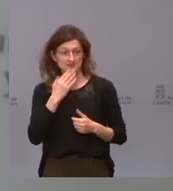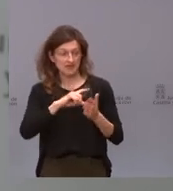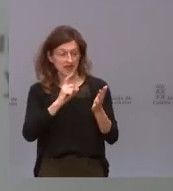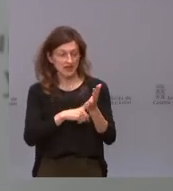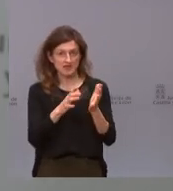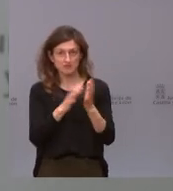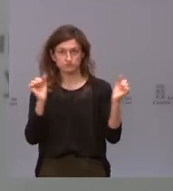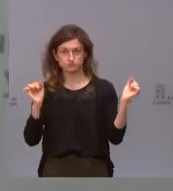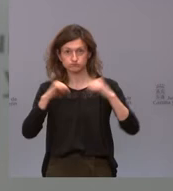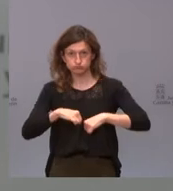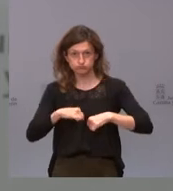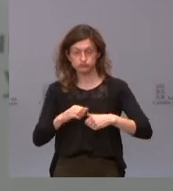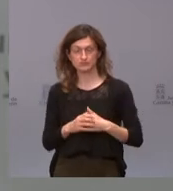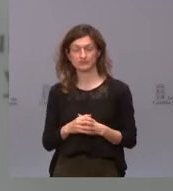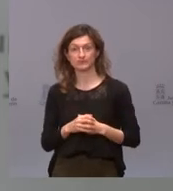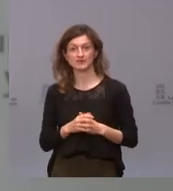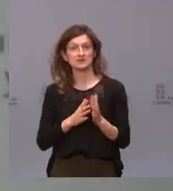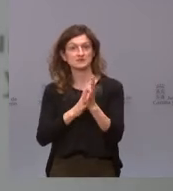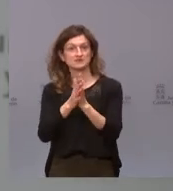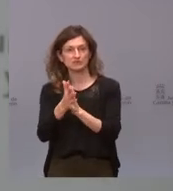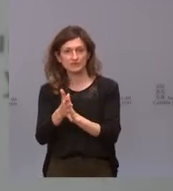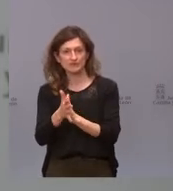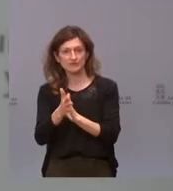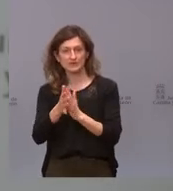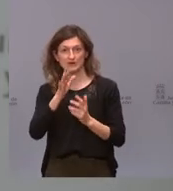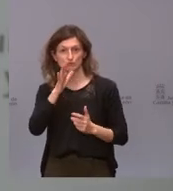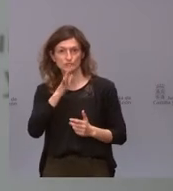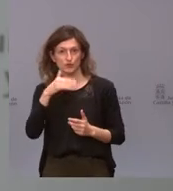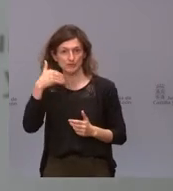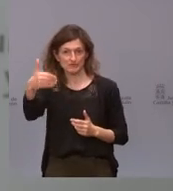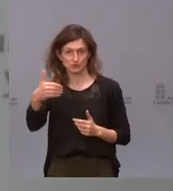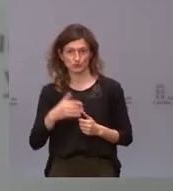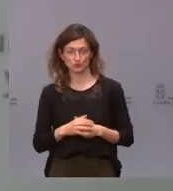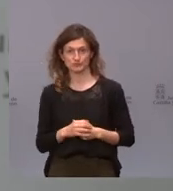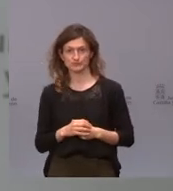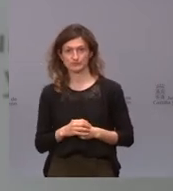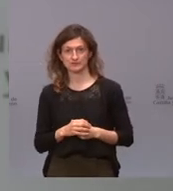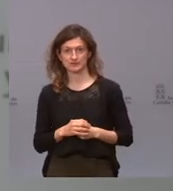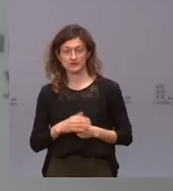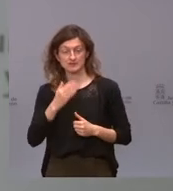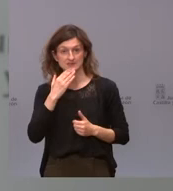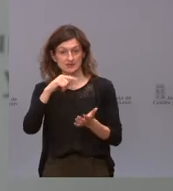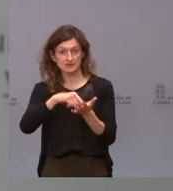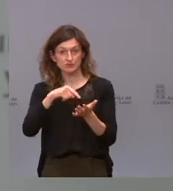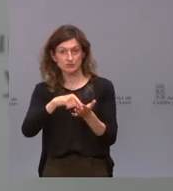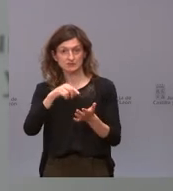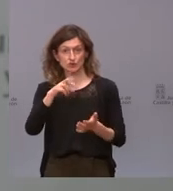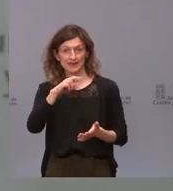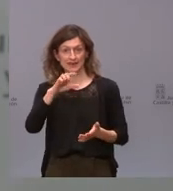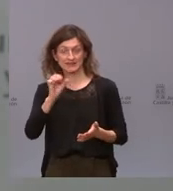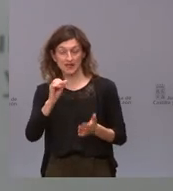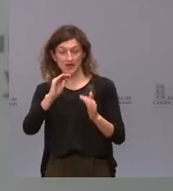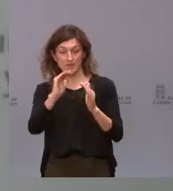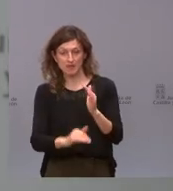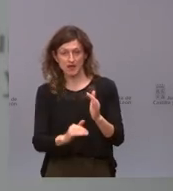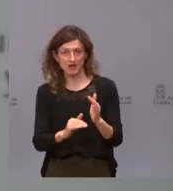de estas características se aprueba con visos de futuro cuando bajas el impuesto a la renta no lo haces pensando